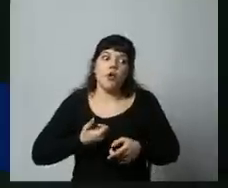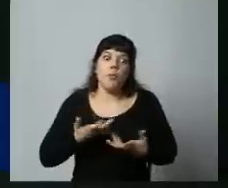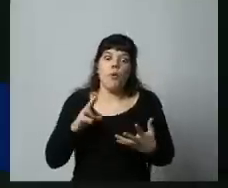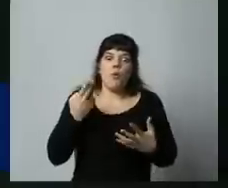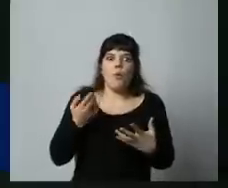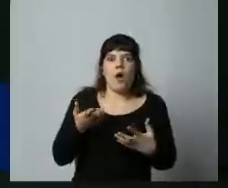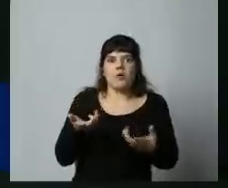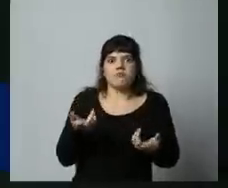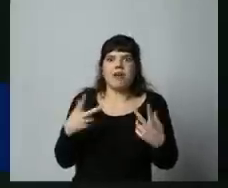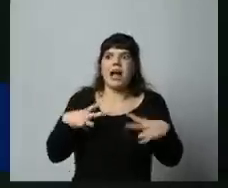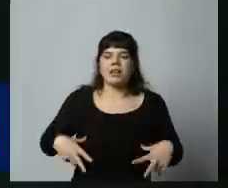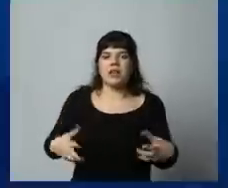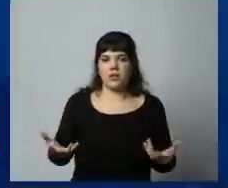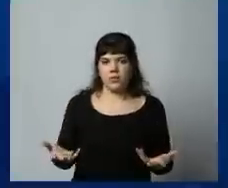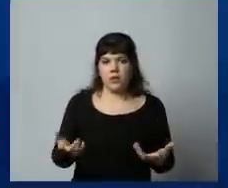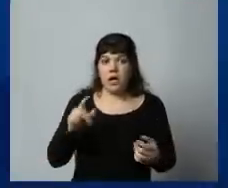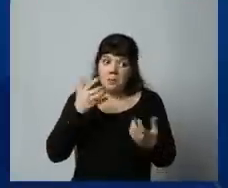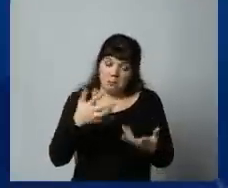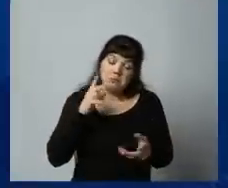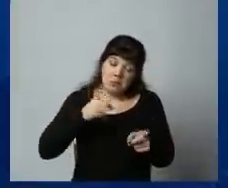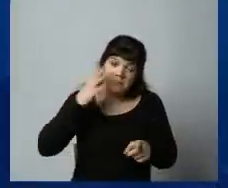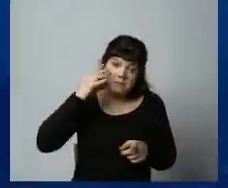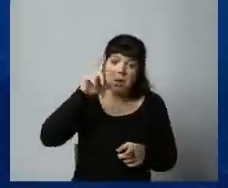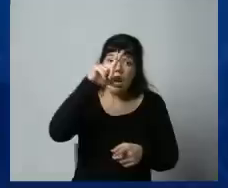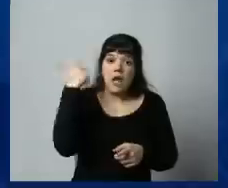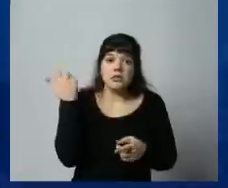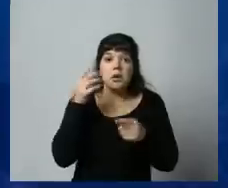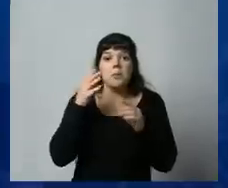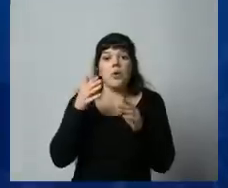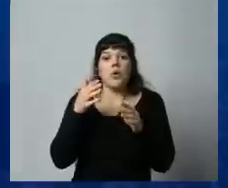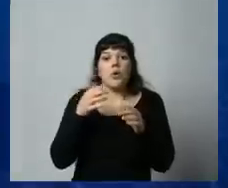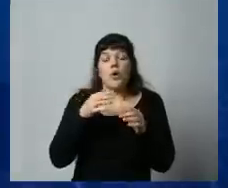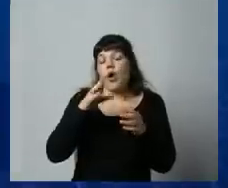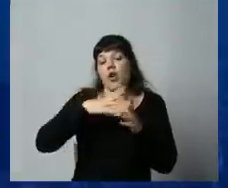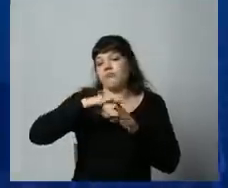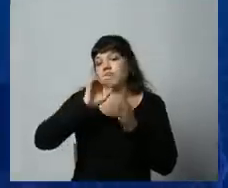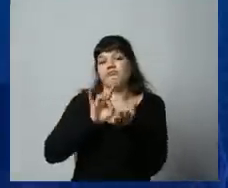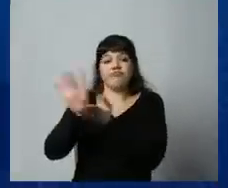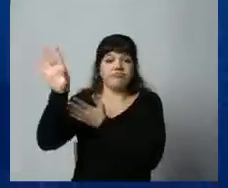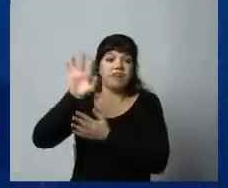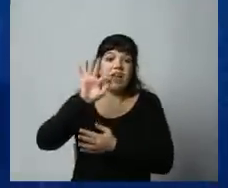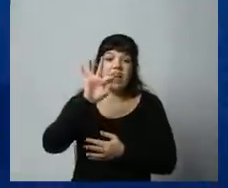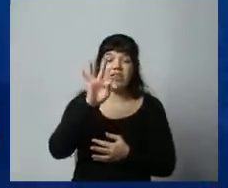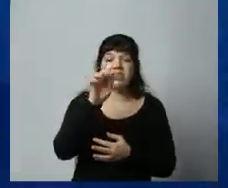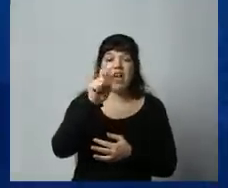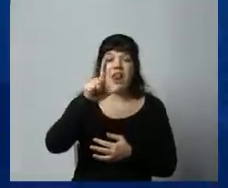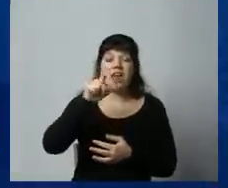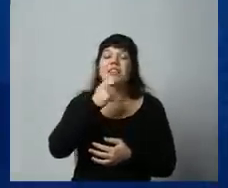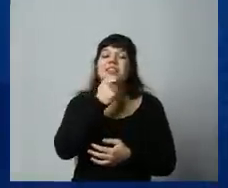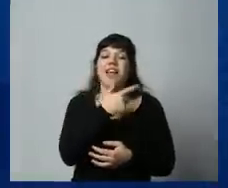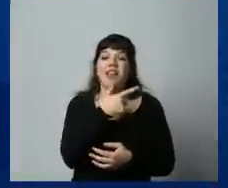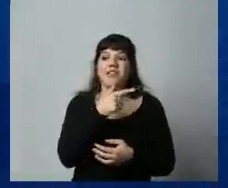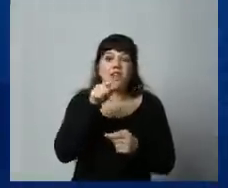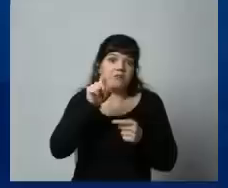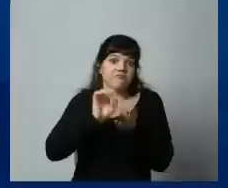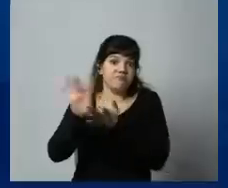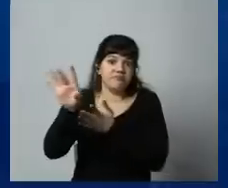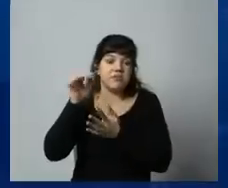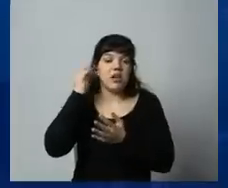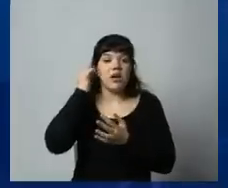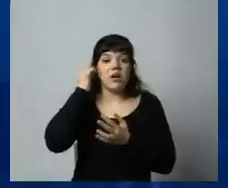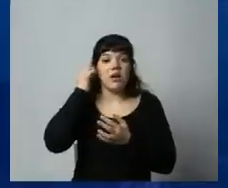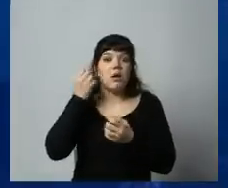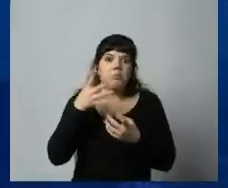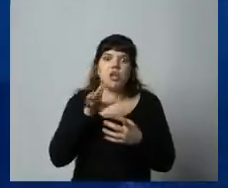ya vimos que el presidente Luis cal Pou descartó a su canciller eh inicial Porque primero eh No declaró a